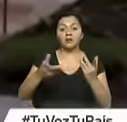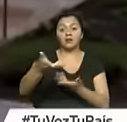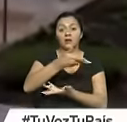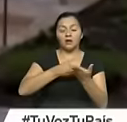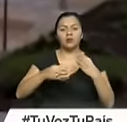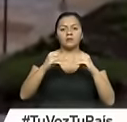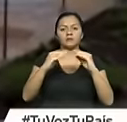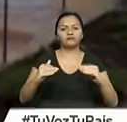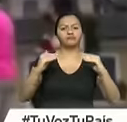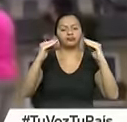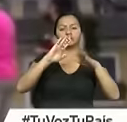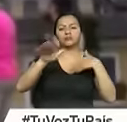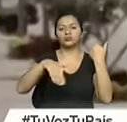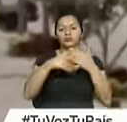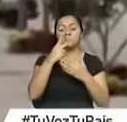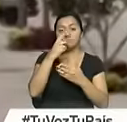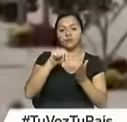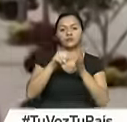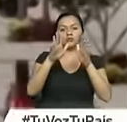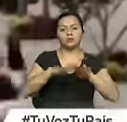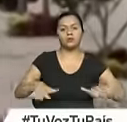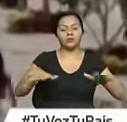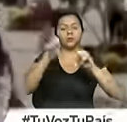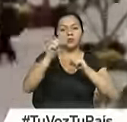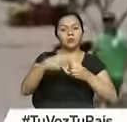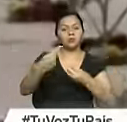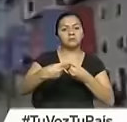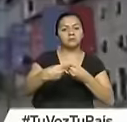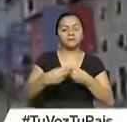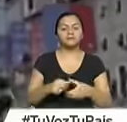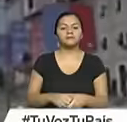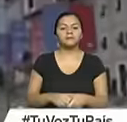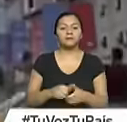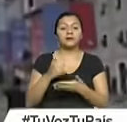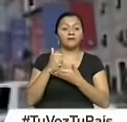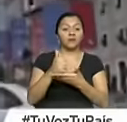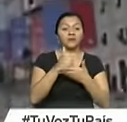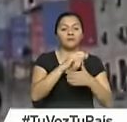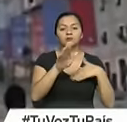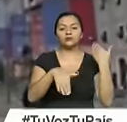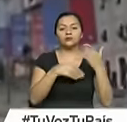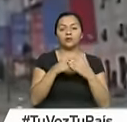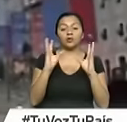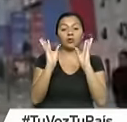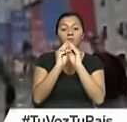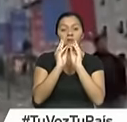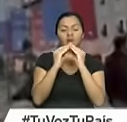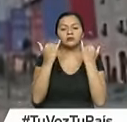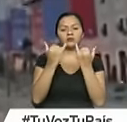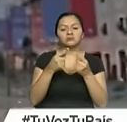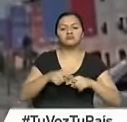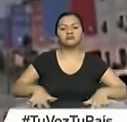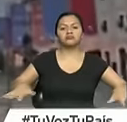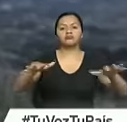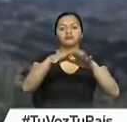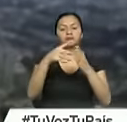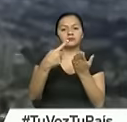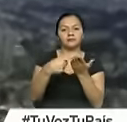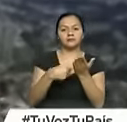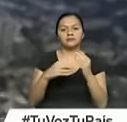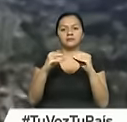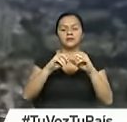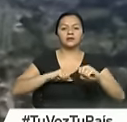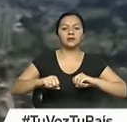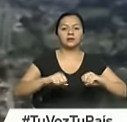paneles de alto nivel donde la ciudadanía ha podido participar. El beneficio de esta conferencia se extiende a los distintos niveles de